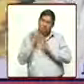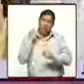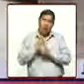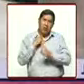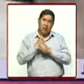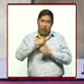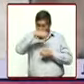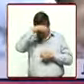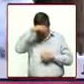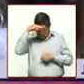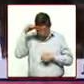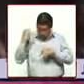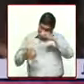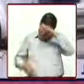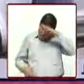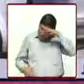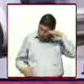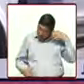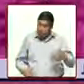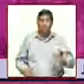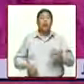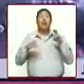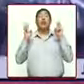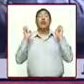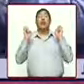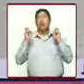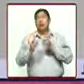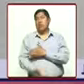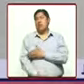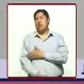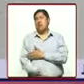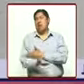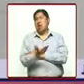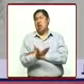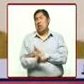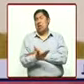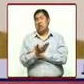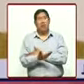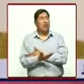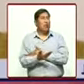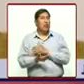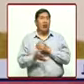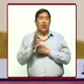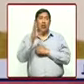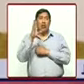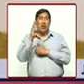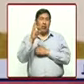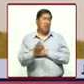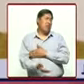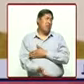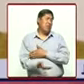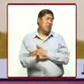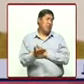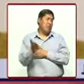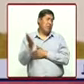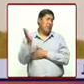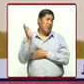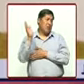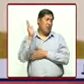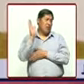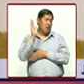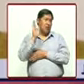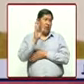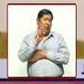más hartas, porque solo el tema de la Diana, por decir, en una festividad, se sale a las 6 de la mañana y mínimo estábamos hasta las